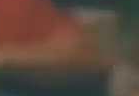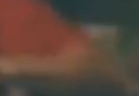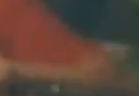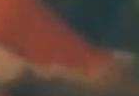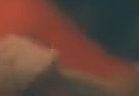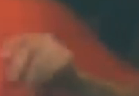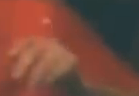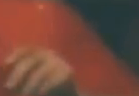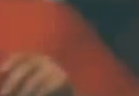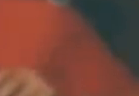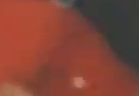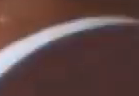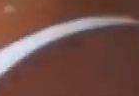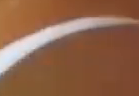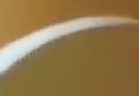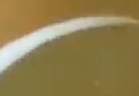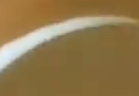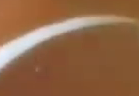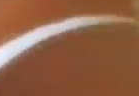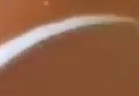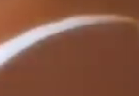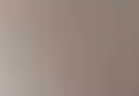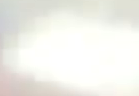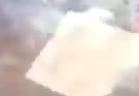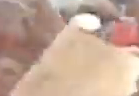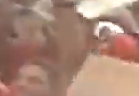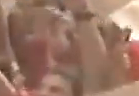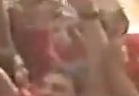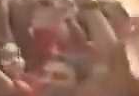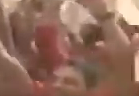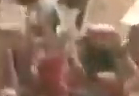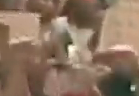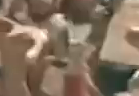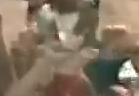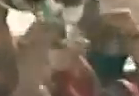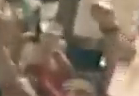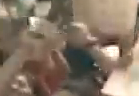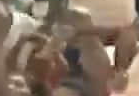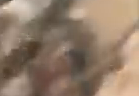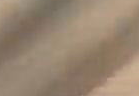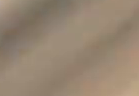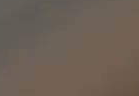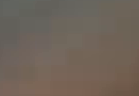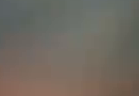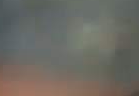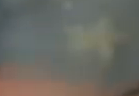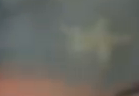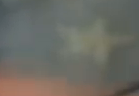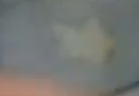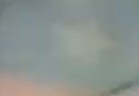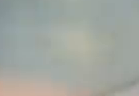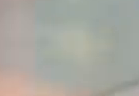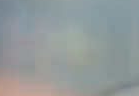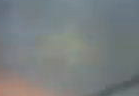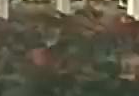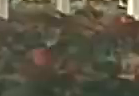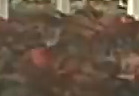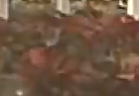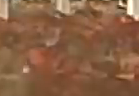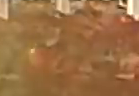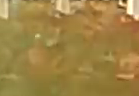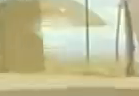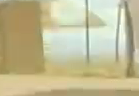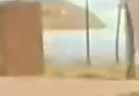8. Propongo al país para que se decrete la octava estrella en la bandera nacional. Es la estrella de Bolívar.